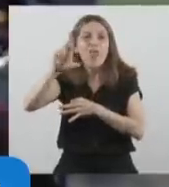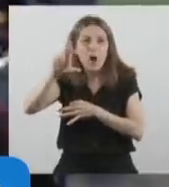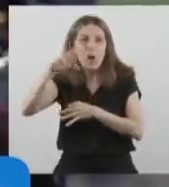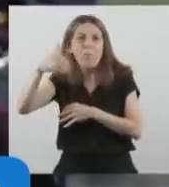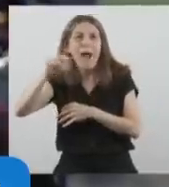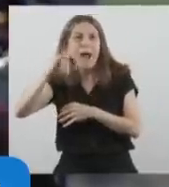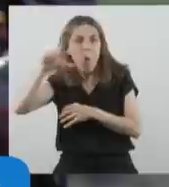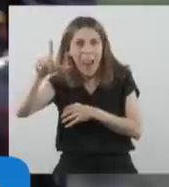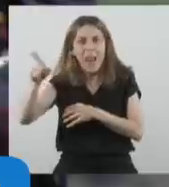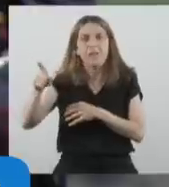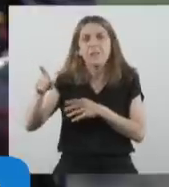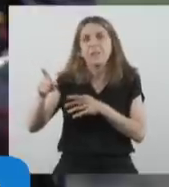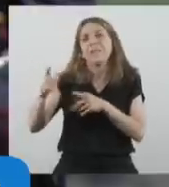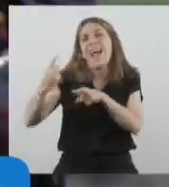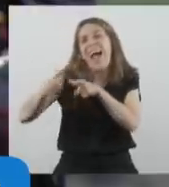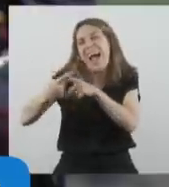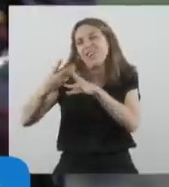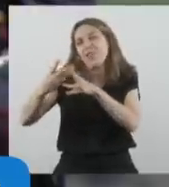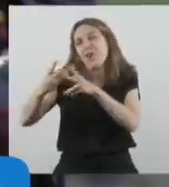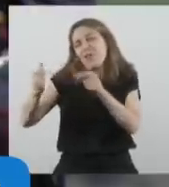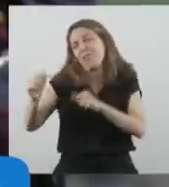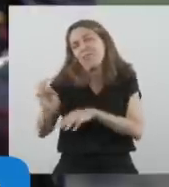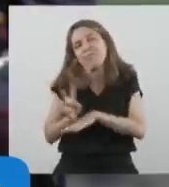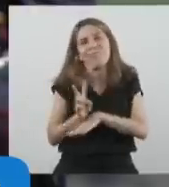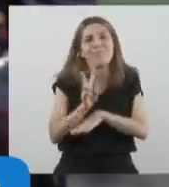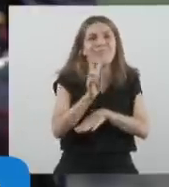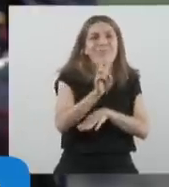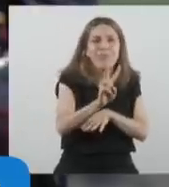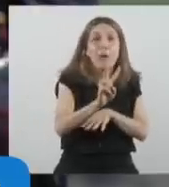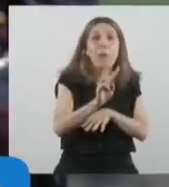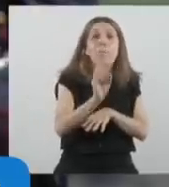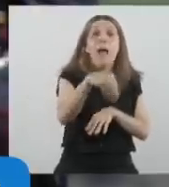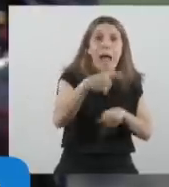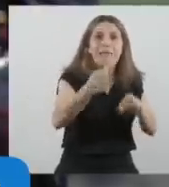cuando dejamos el acto y vamos a un segundo acto qué